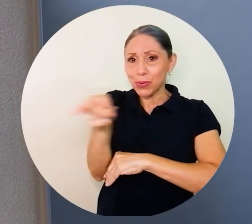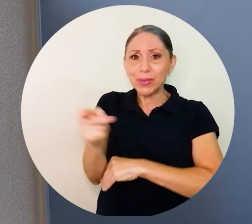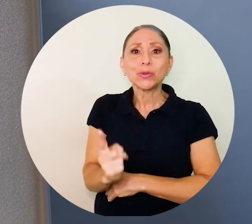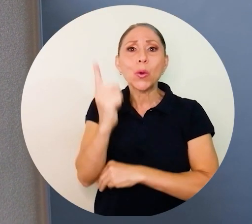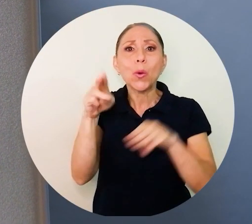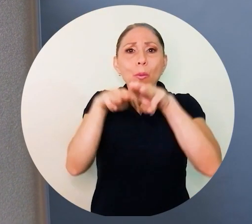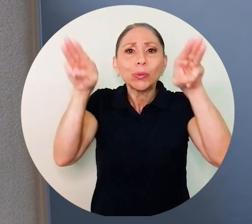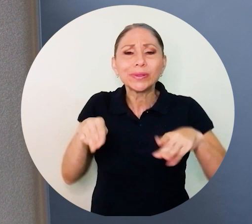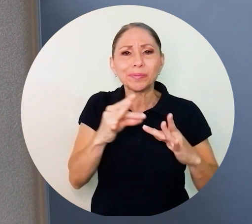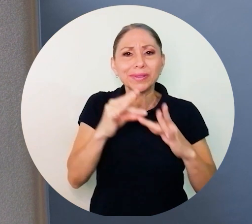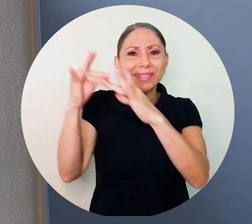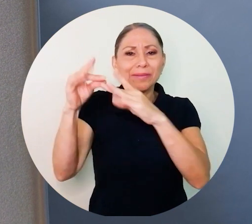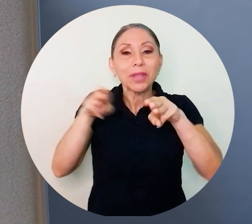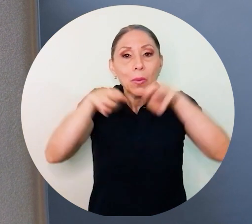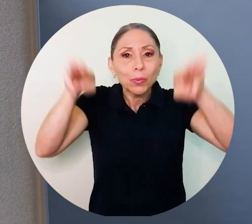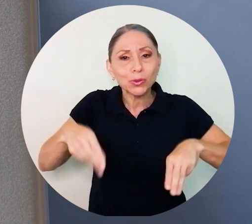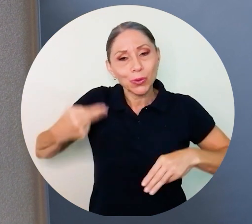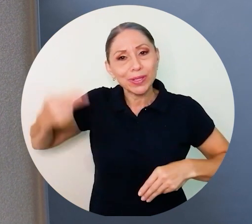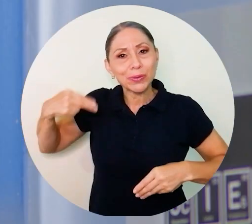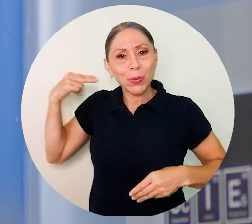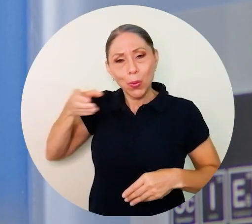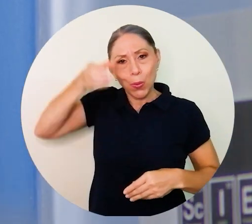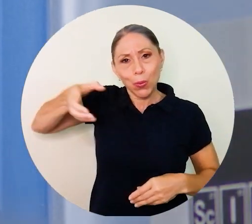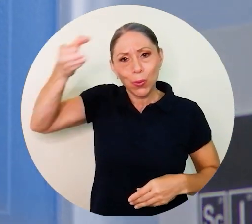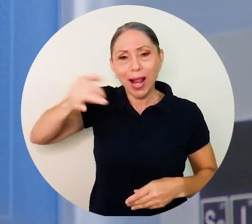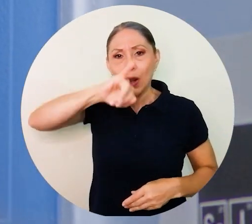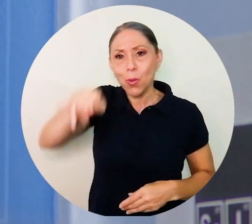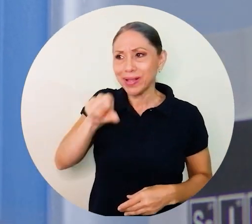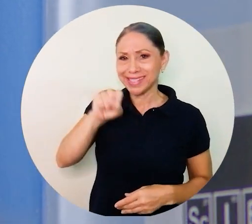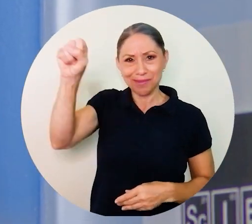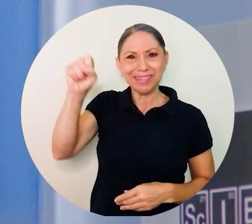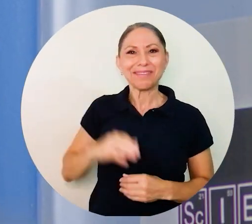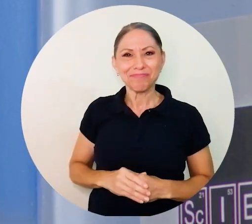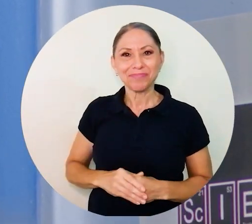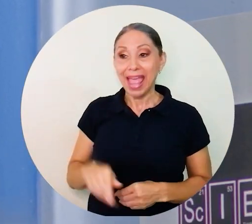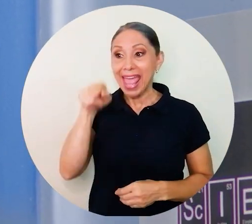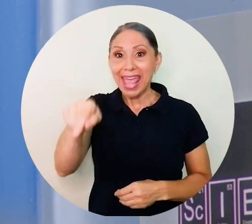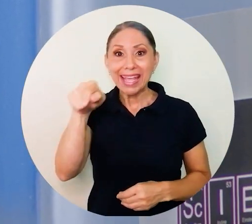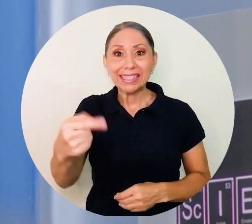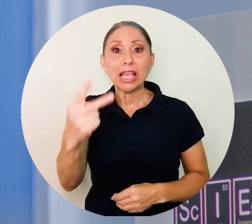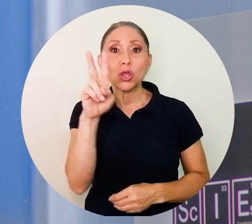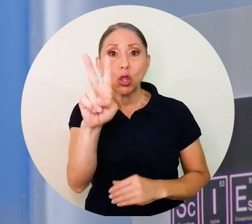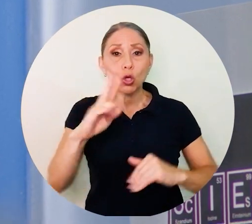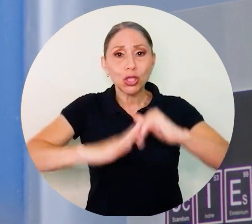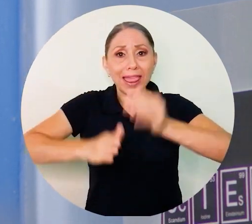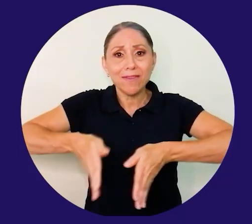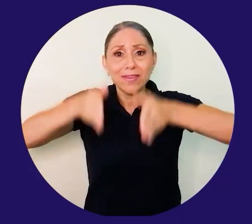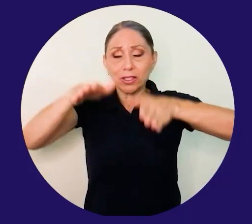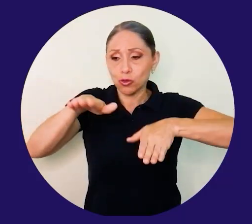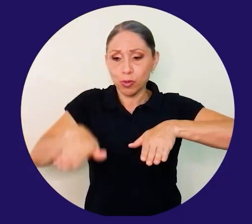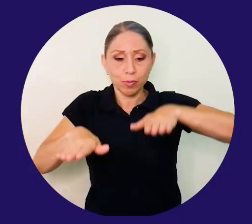muy especial, el Museo Histórico Cultural Juan Santa María, el cual ocupa dos